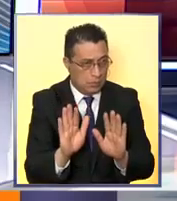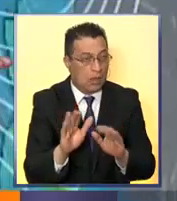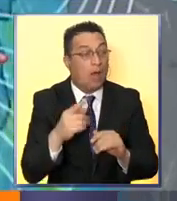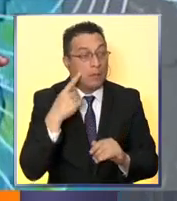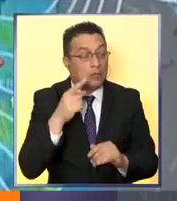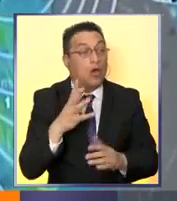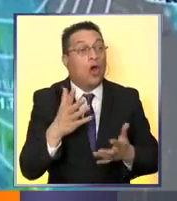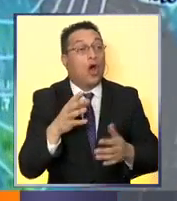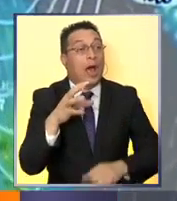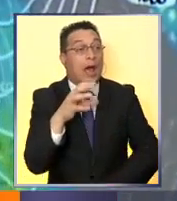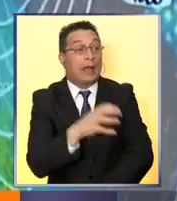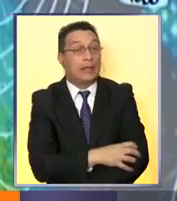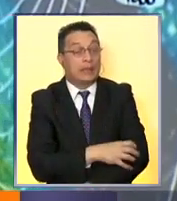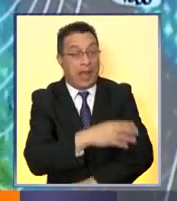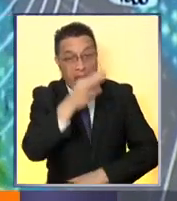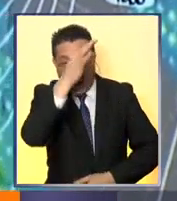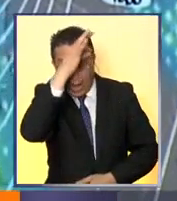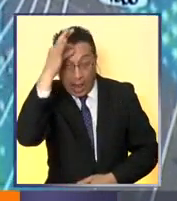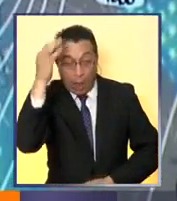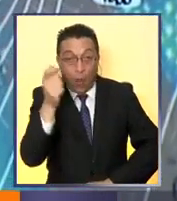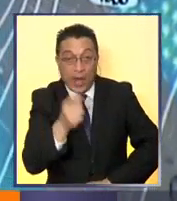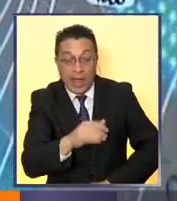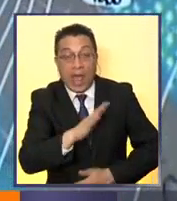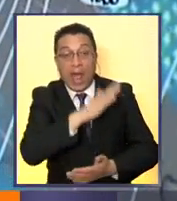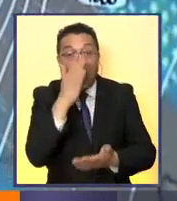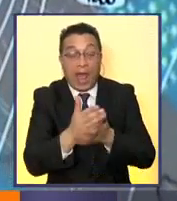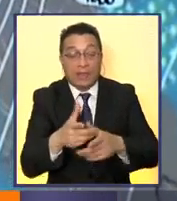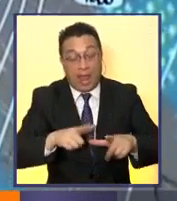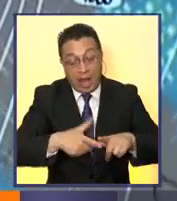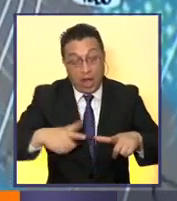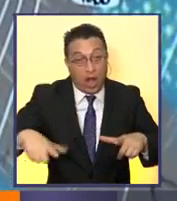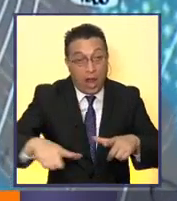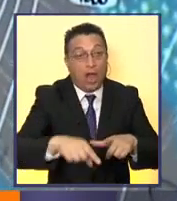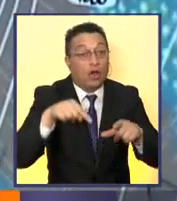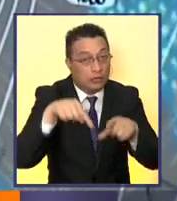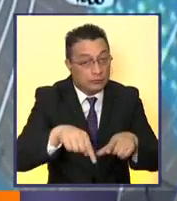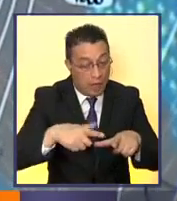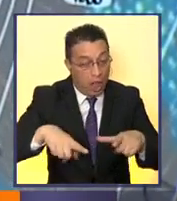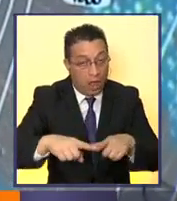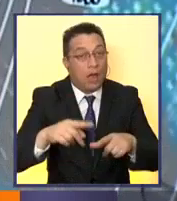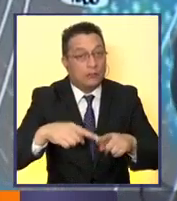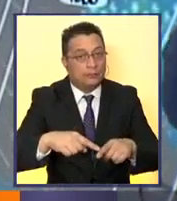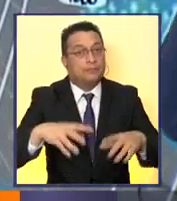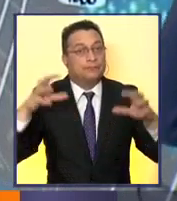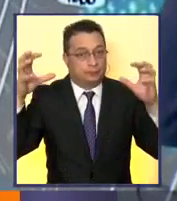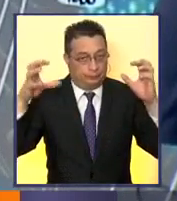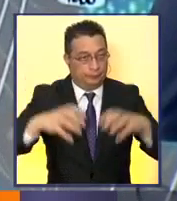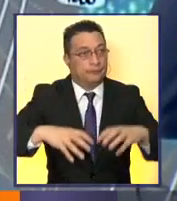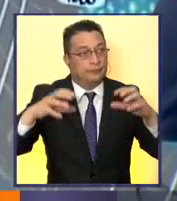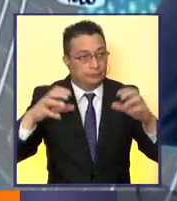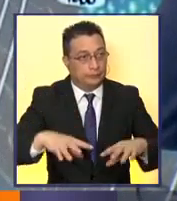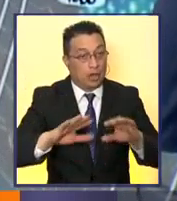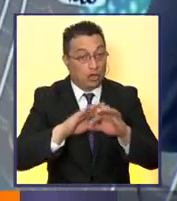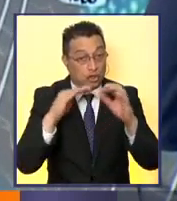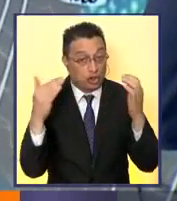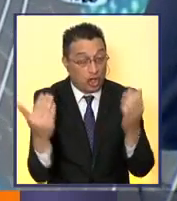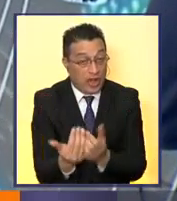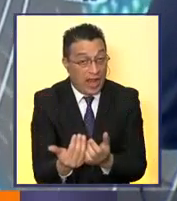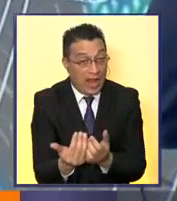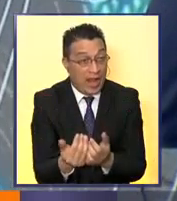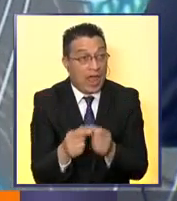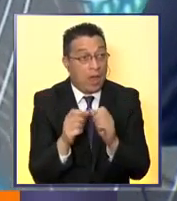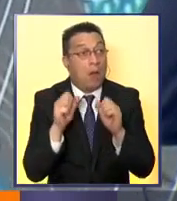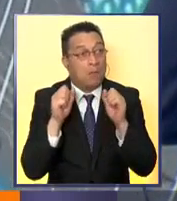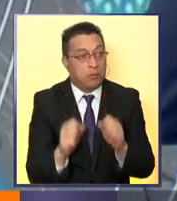la región de la Araucanía hasta la región de los lagos. Es en estas regiones donde esperamos una cantidad de agua que en total